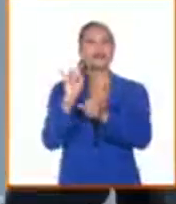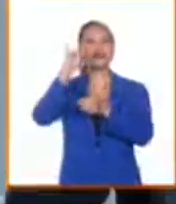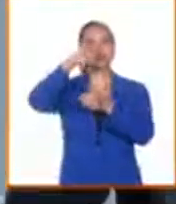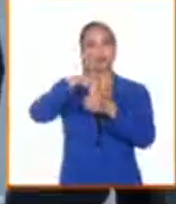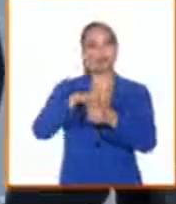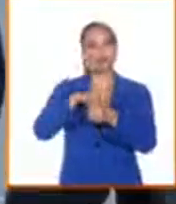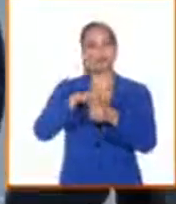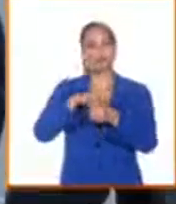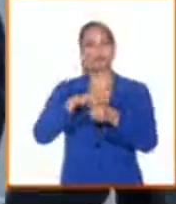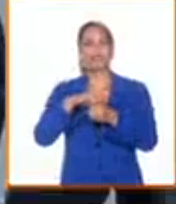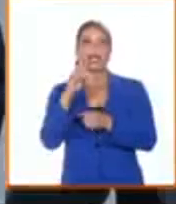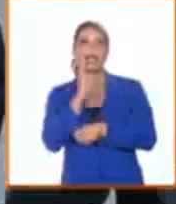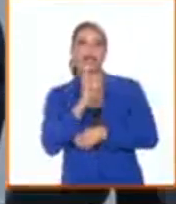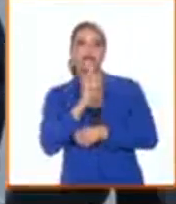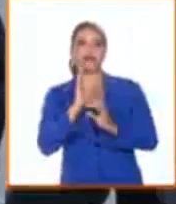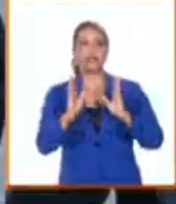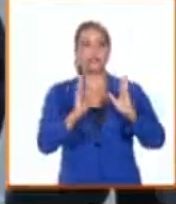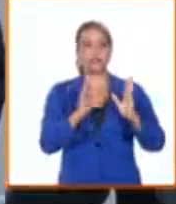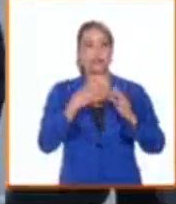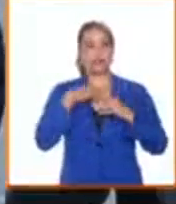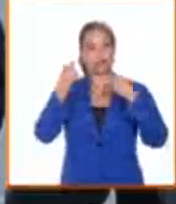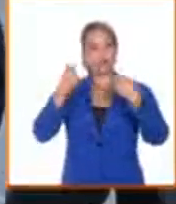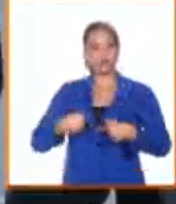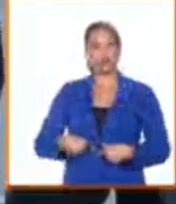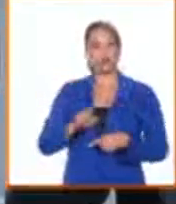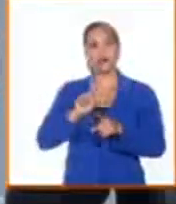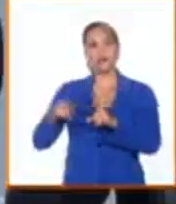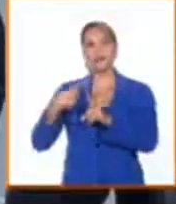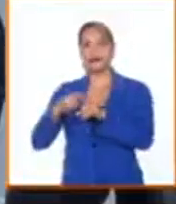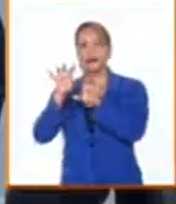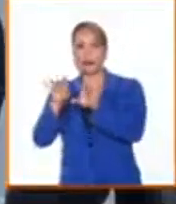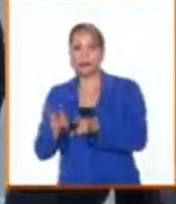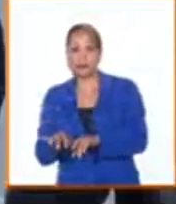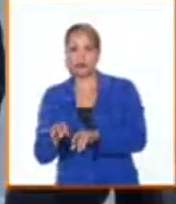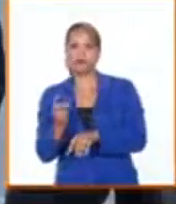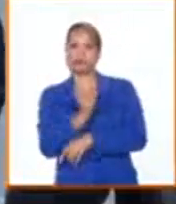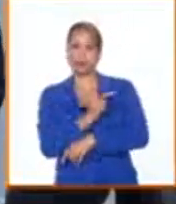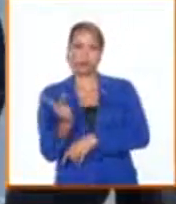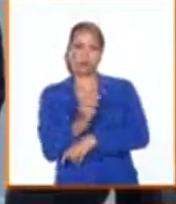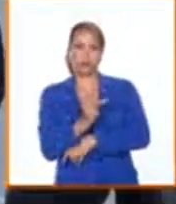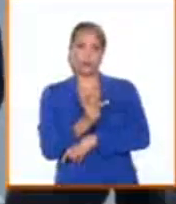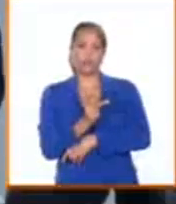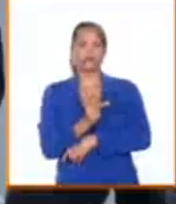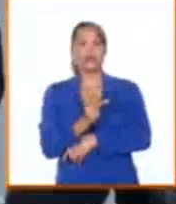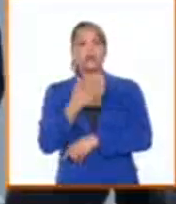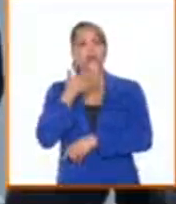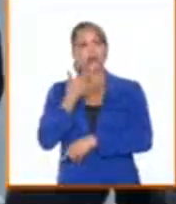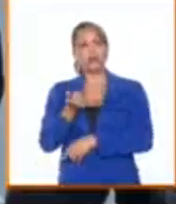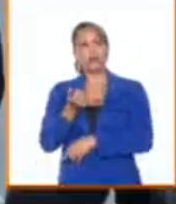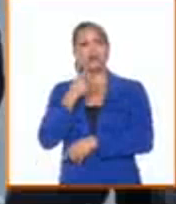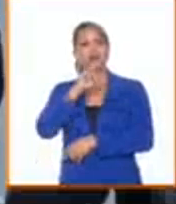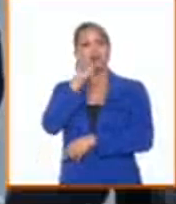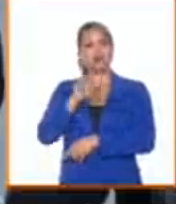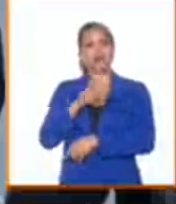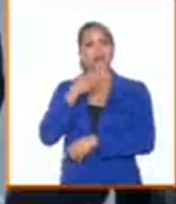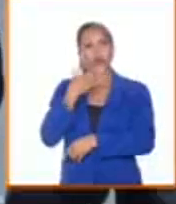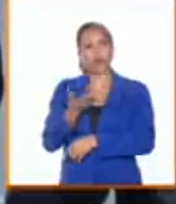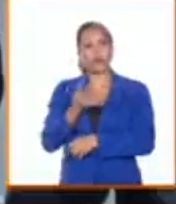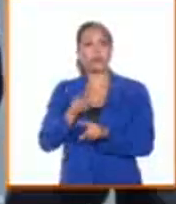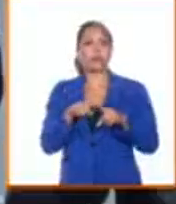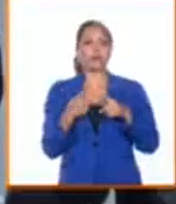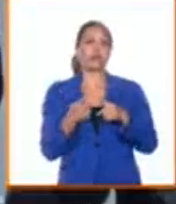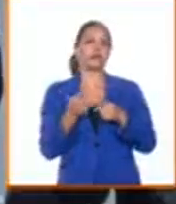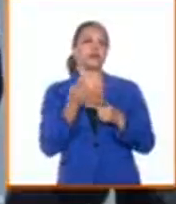en el físico y en el digital. Y me alegro que me hayas hecho esa pregunta, porque hay algo que no siempre se